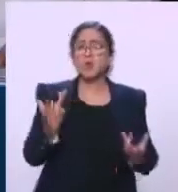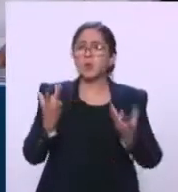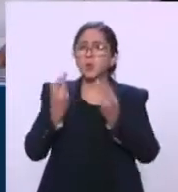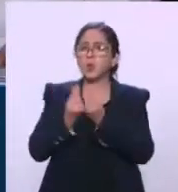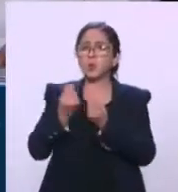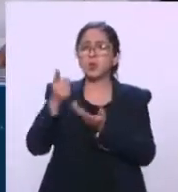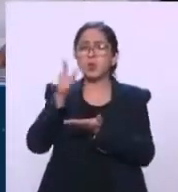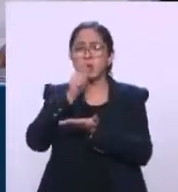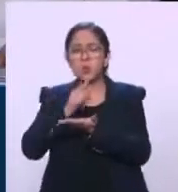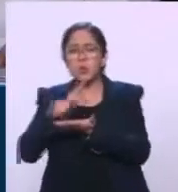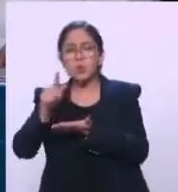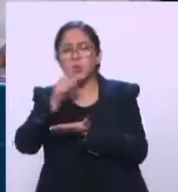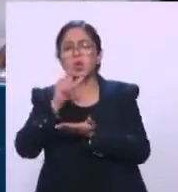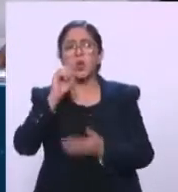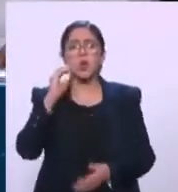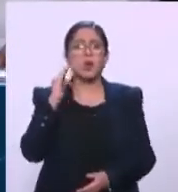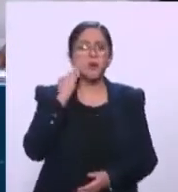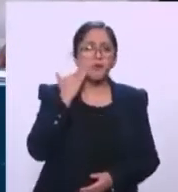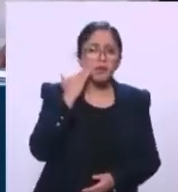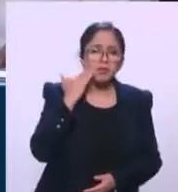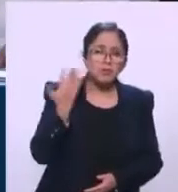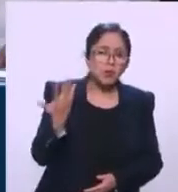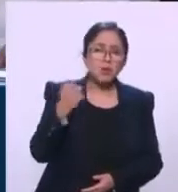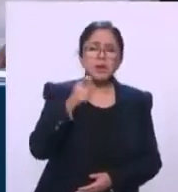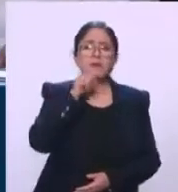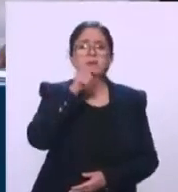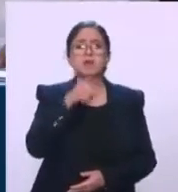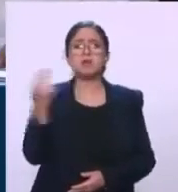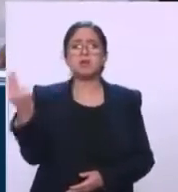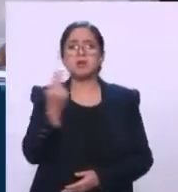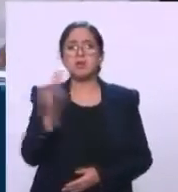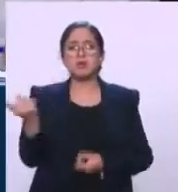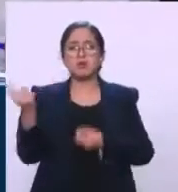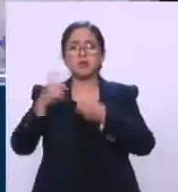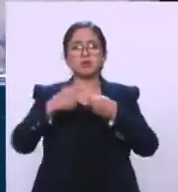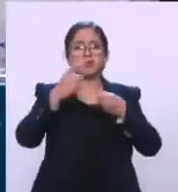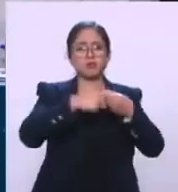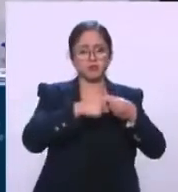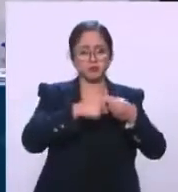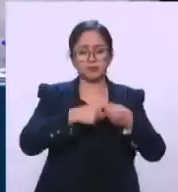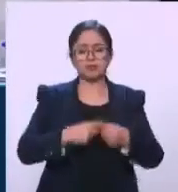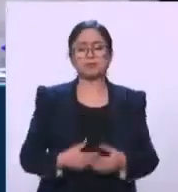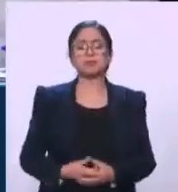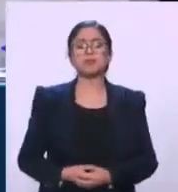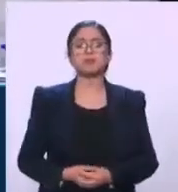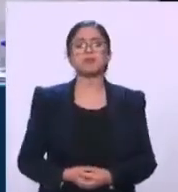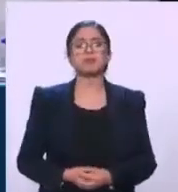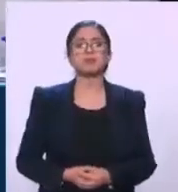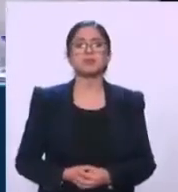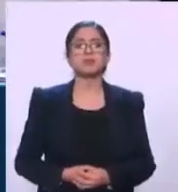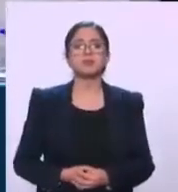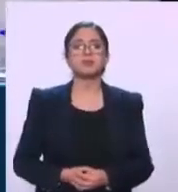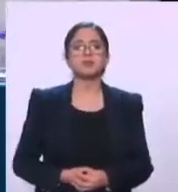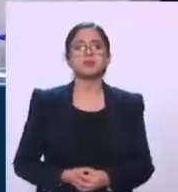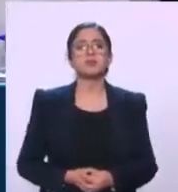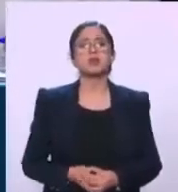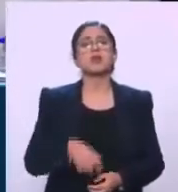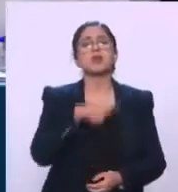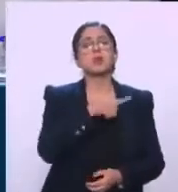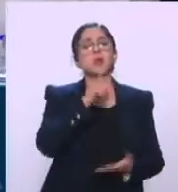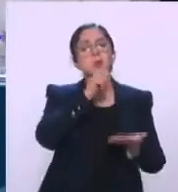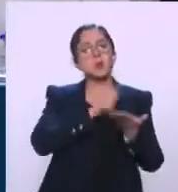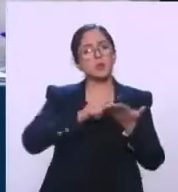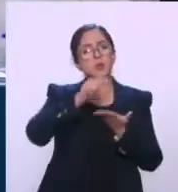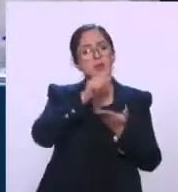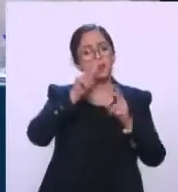que evidentemente complementar a los mercados. Entonces, por ejemplo, en ese sentido, Twitter saca una política de integridad cívica